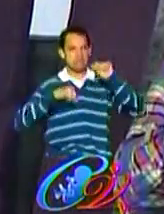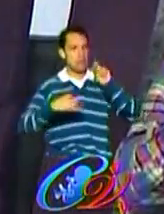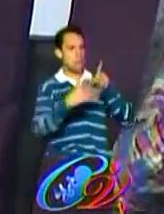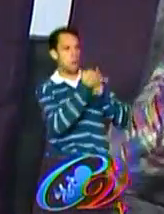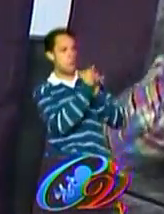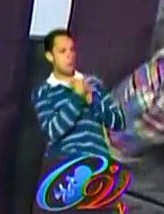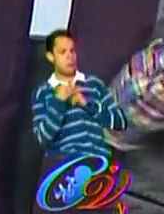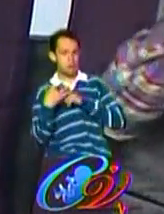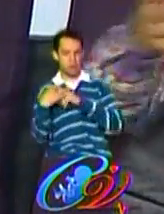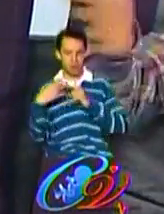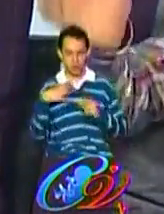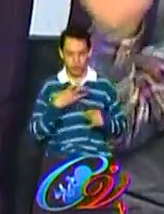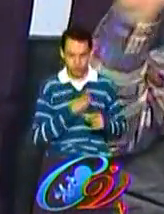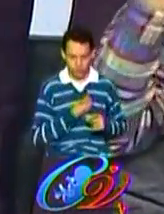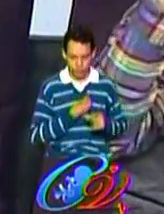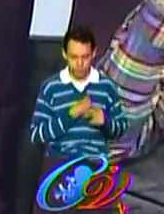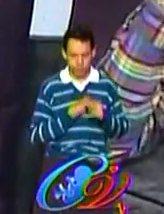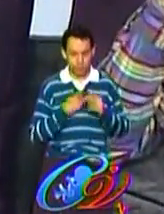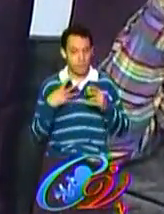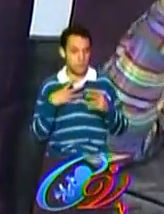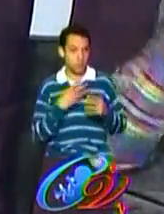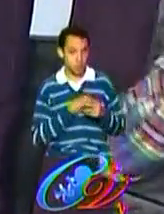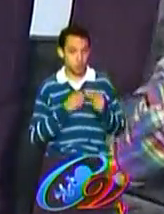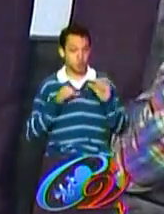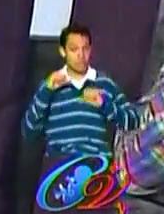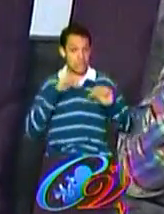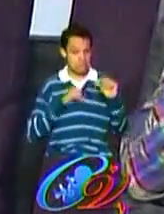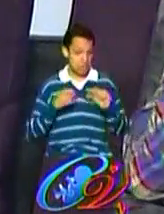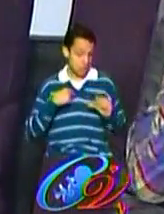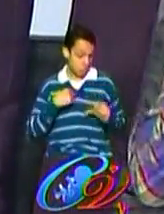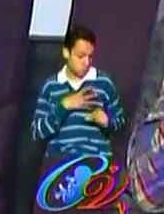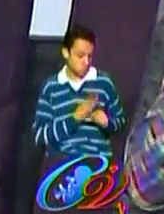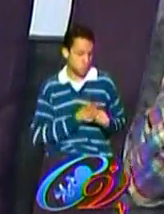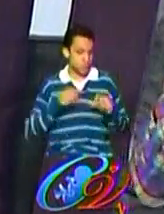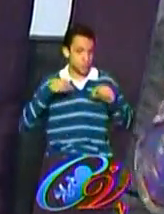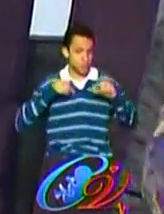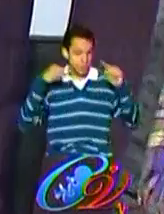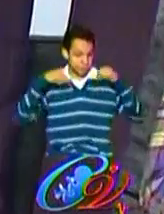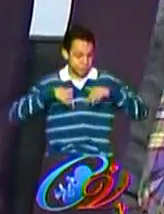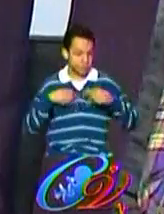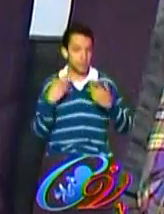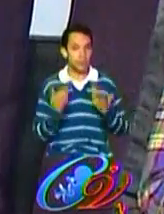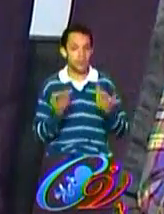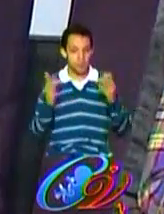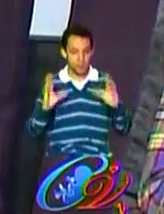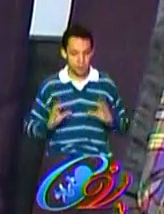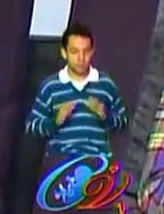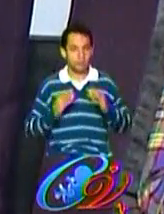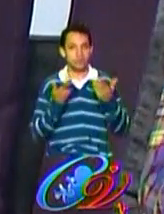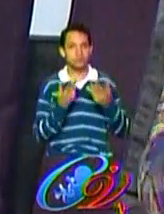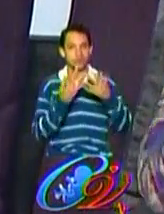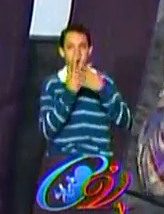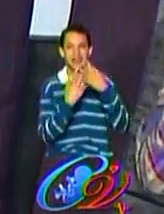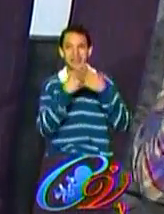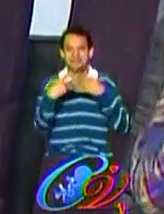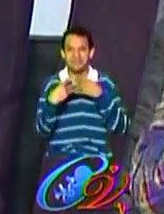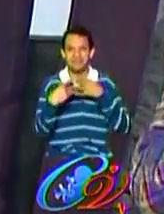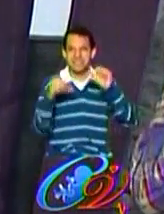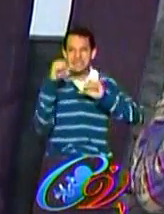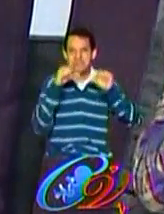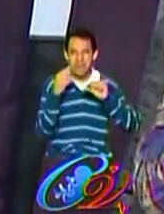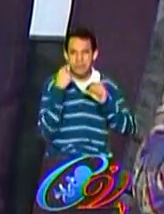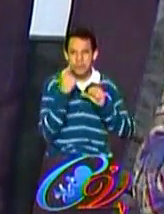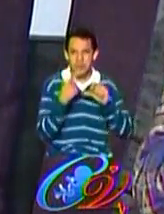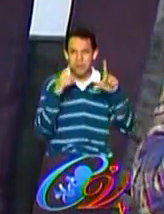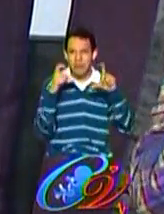periódica, que nos lo han enseñado para ser bachiller, pues nos han enseñado todo el tema de la tabla periódica. ¿Qué es lo que pasa?